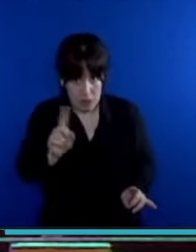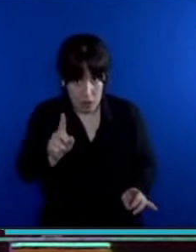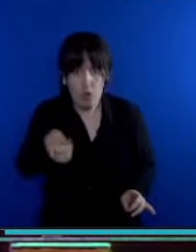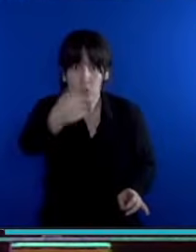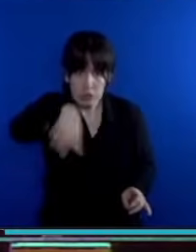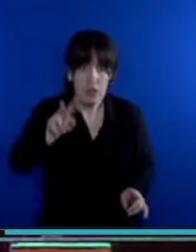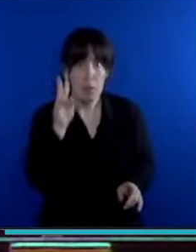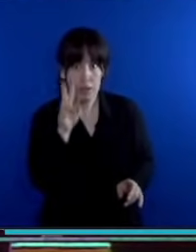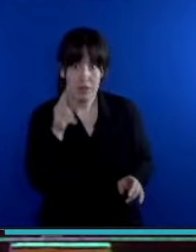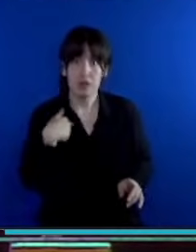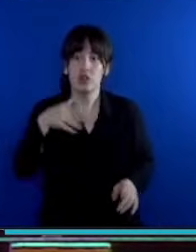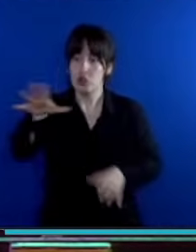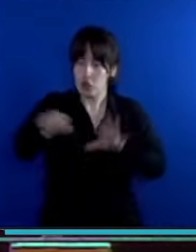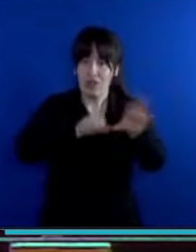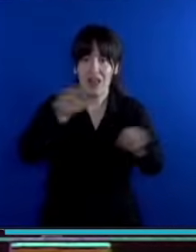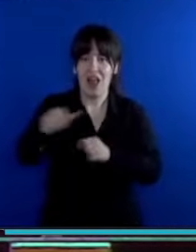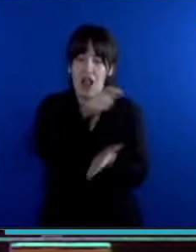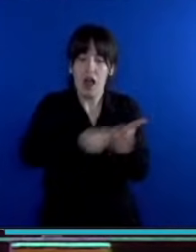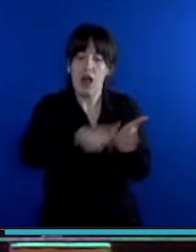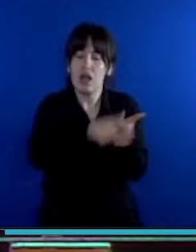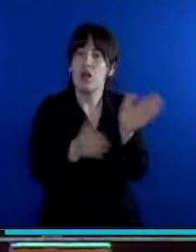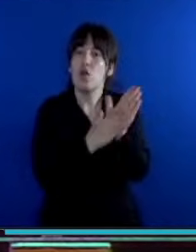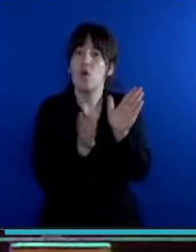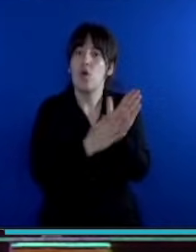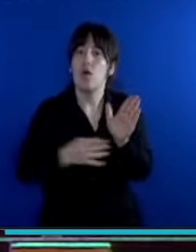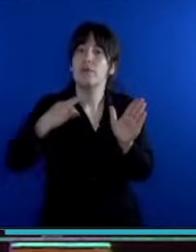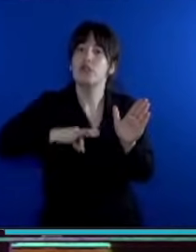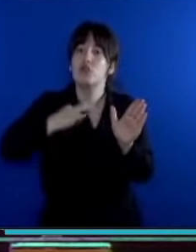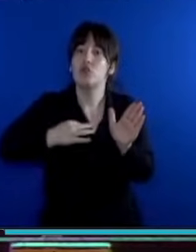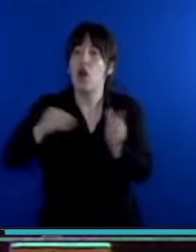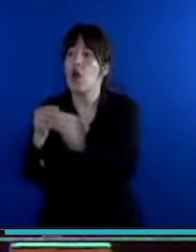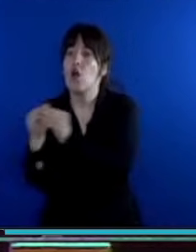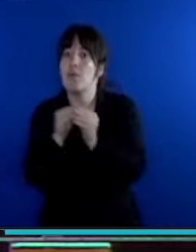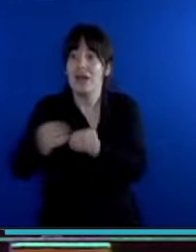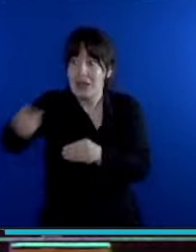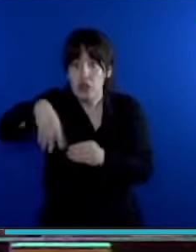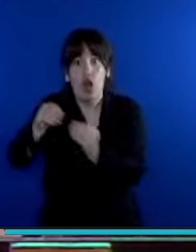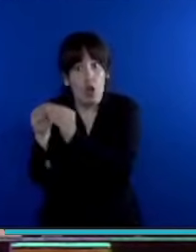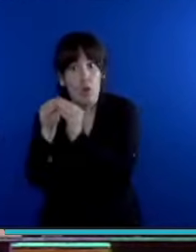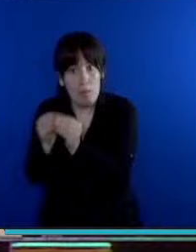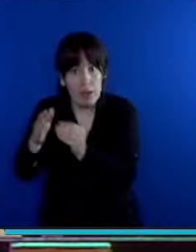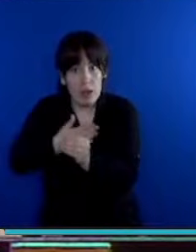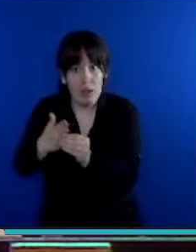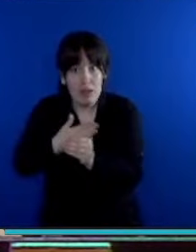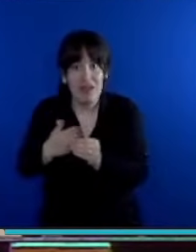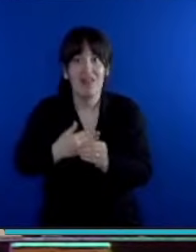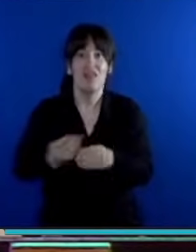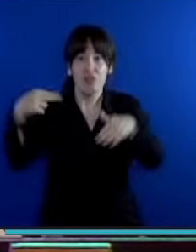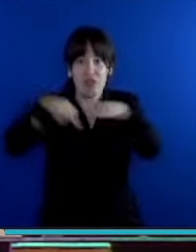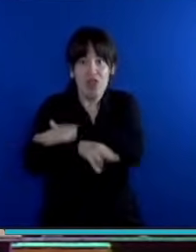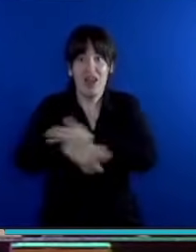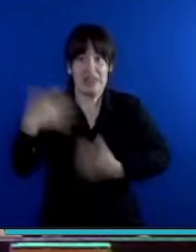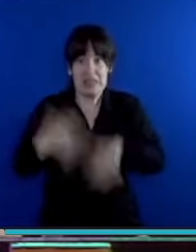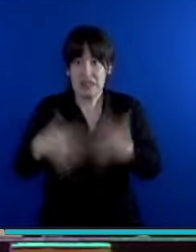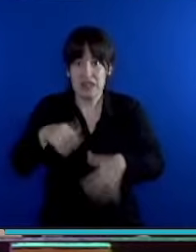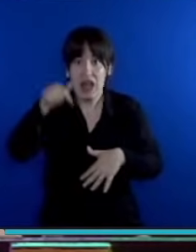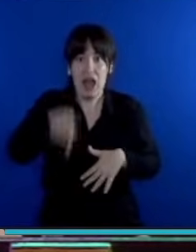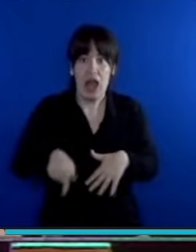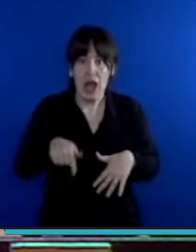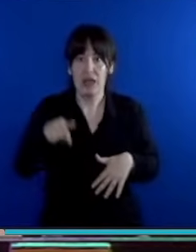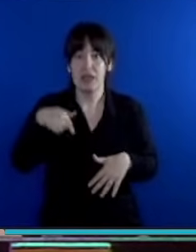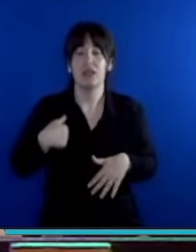visto a mí traer los recibos de sueldo de estos compañeros y compañeras. Son mis compañeros en la terapia intensiva del Hospital Sestino, por